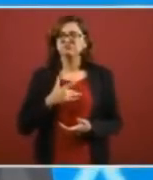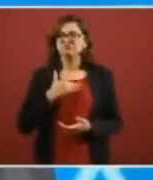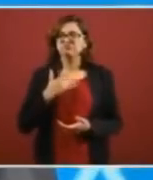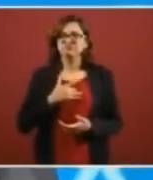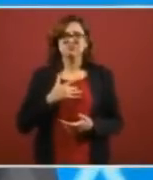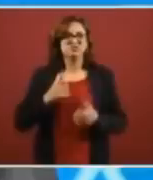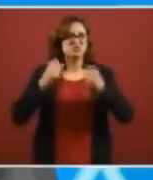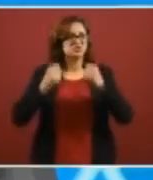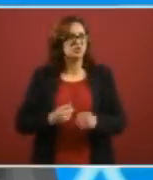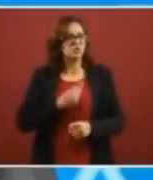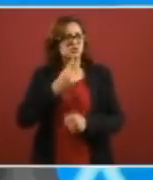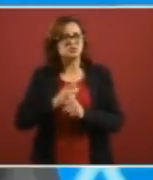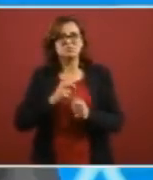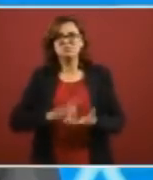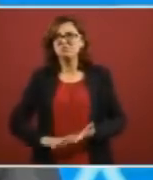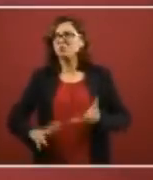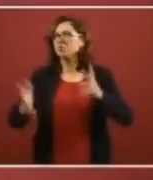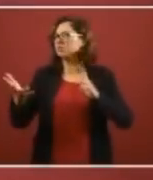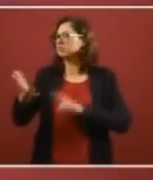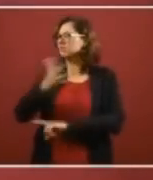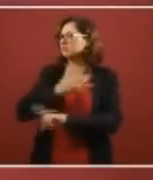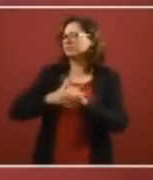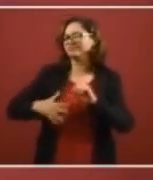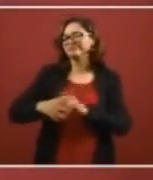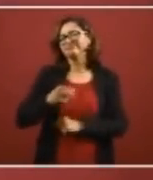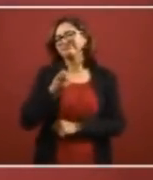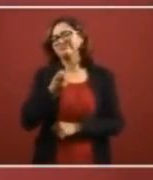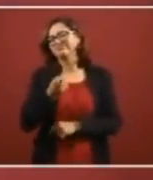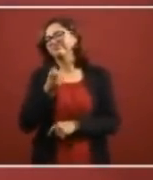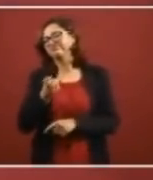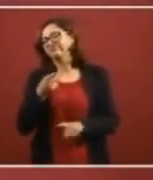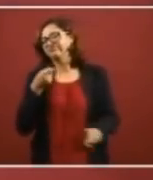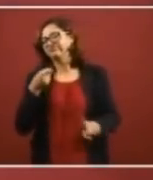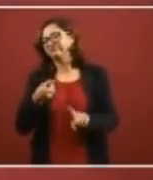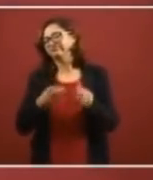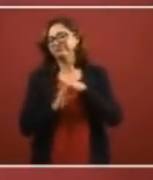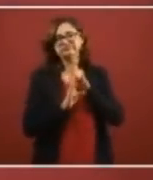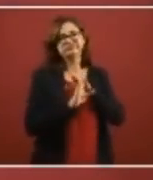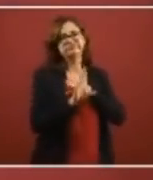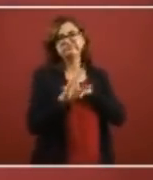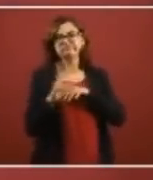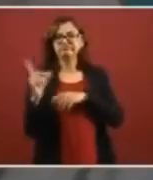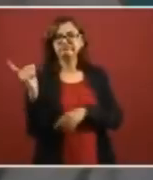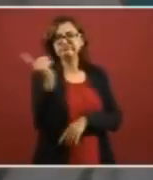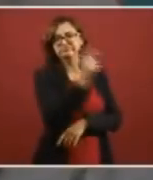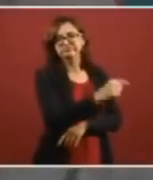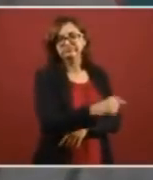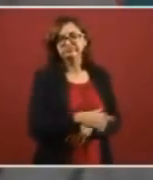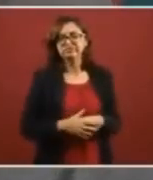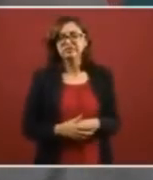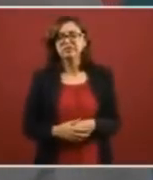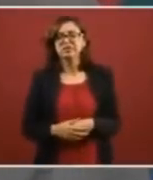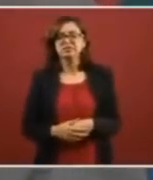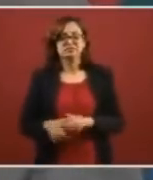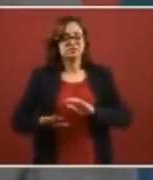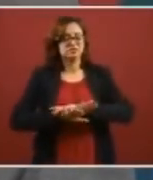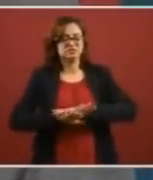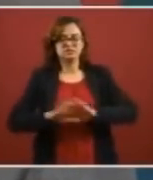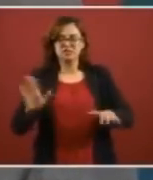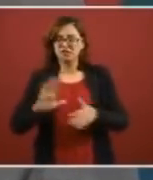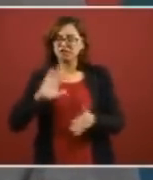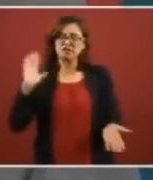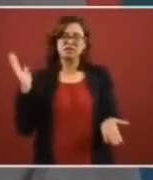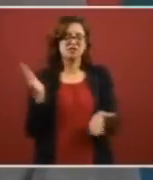violencia en el país. Entonces, no queremos ya seguir con ese